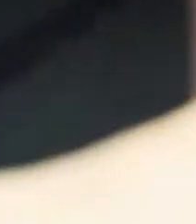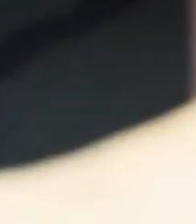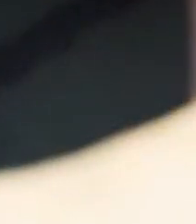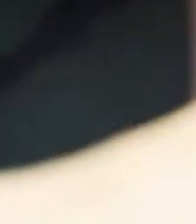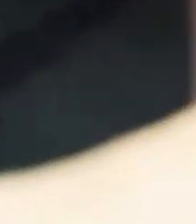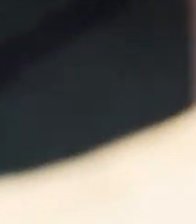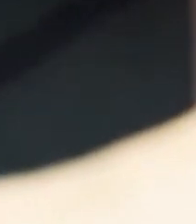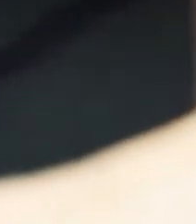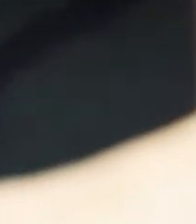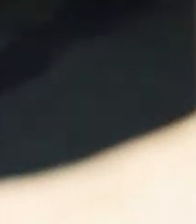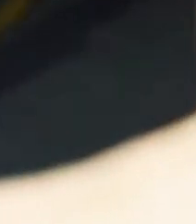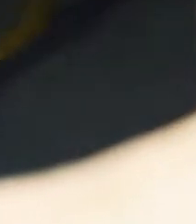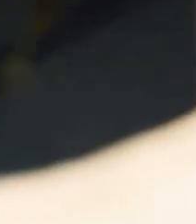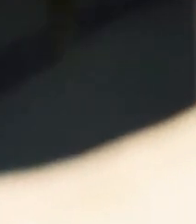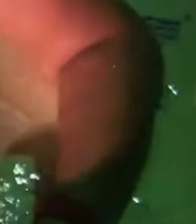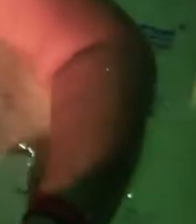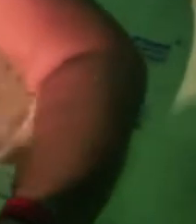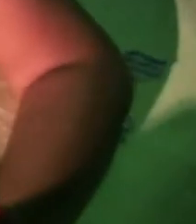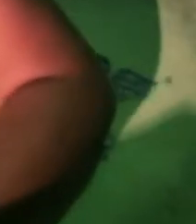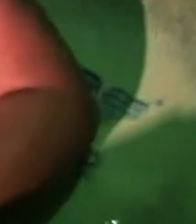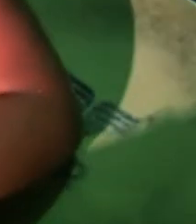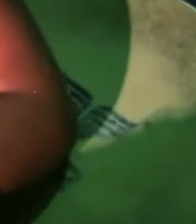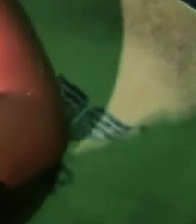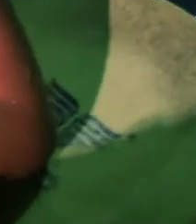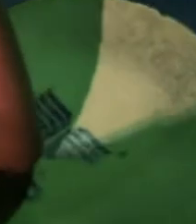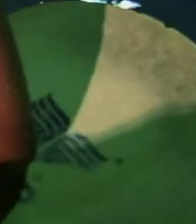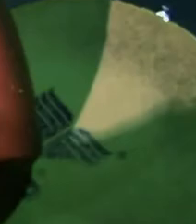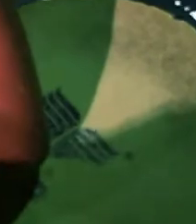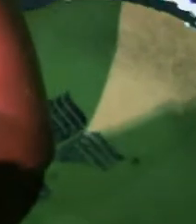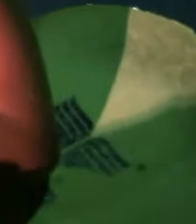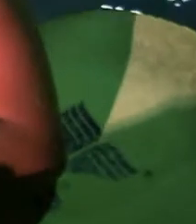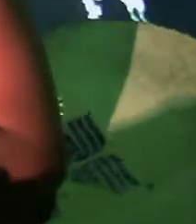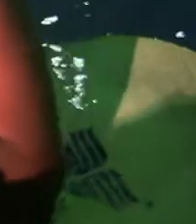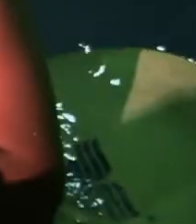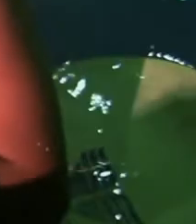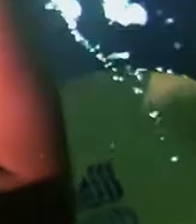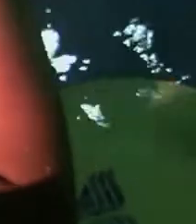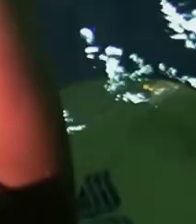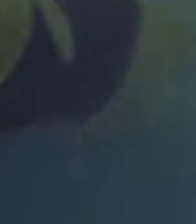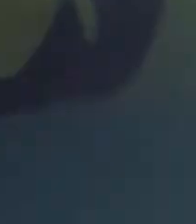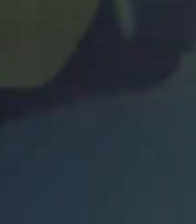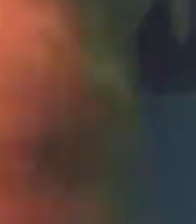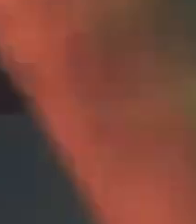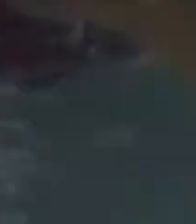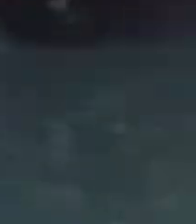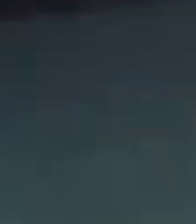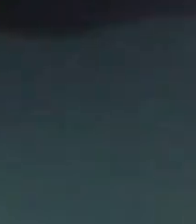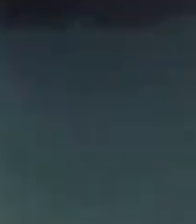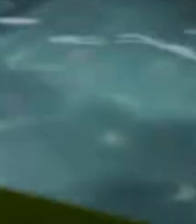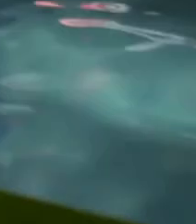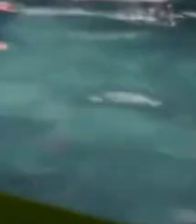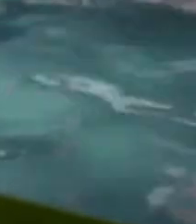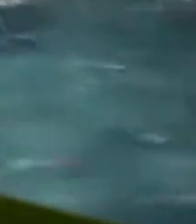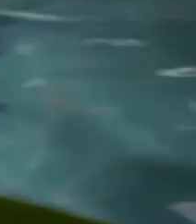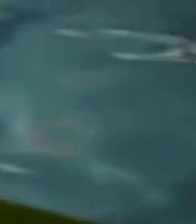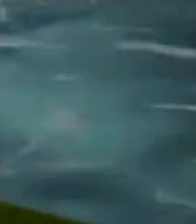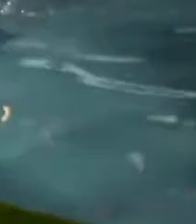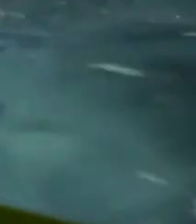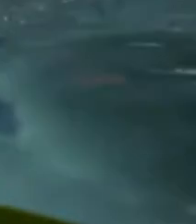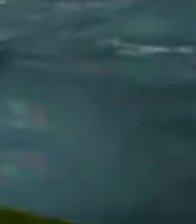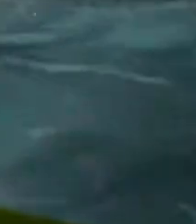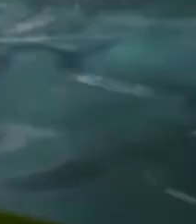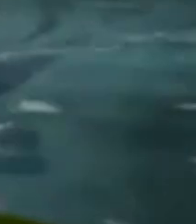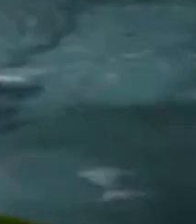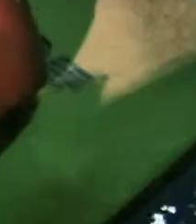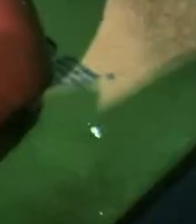bonito cuando la gente empieza a saber, porque a veces, bueno, tenía como de calladito, porque sí le tenía cierto